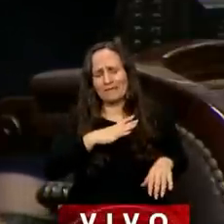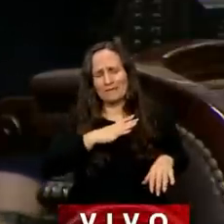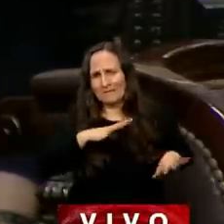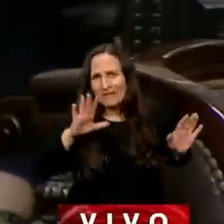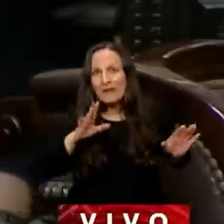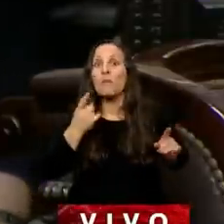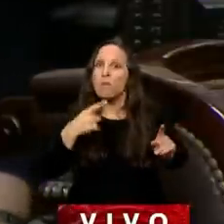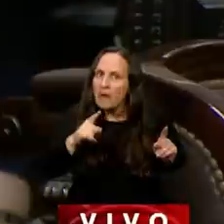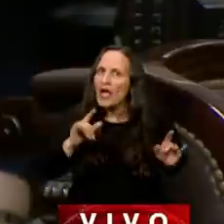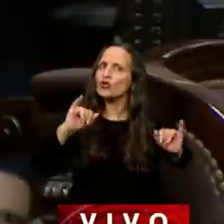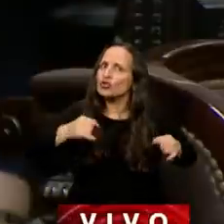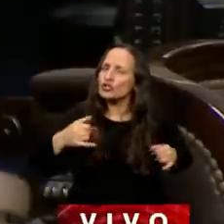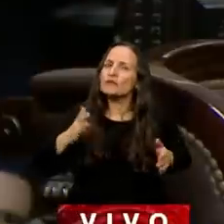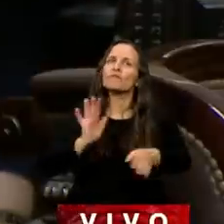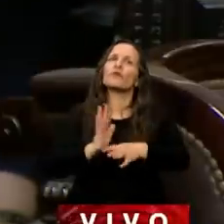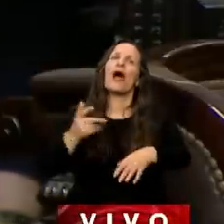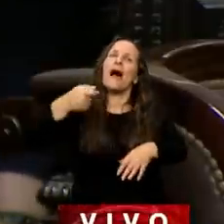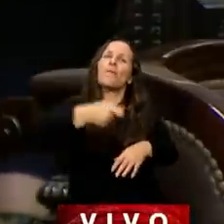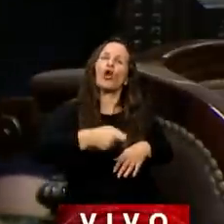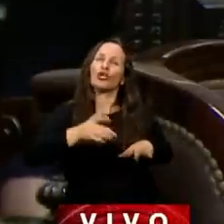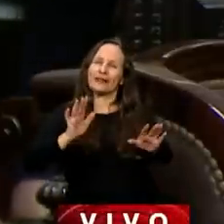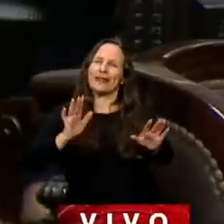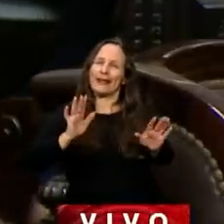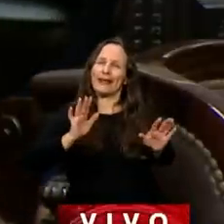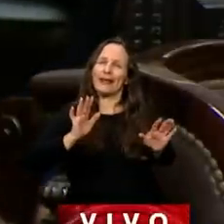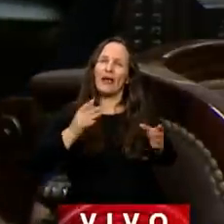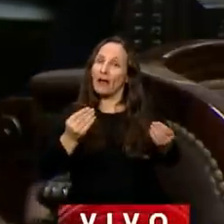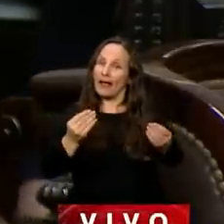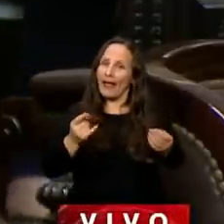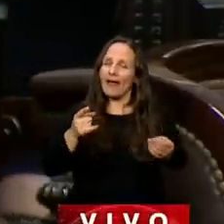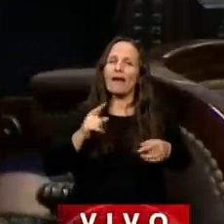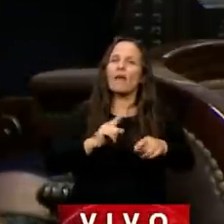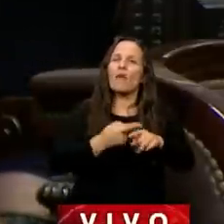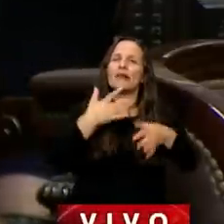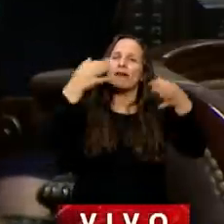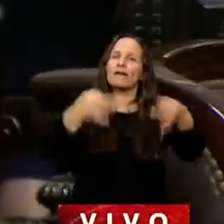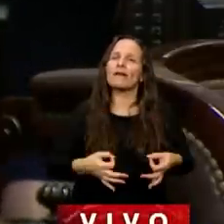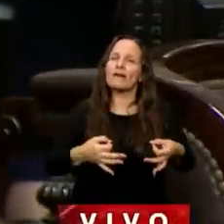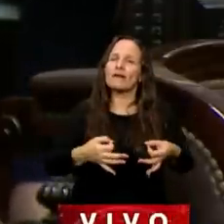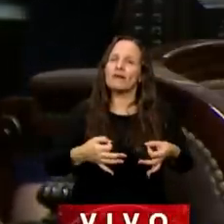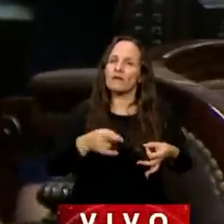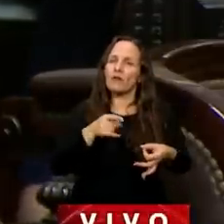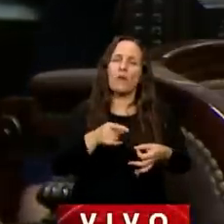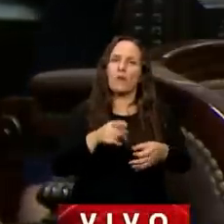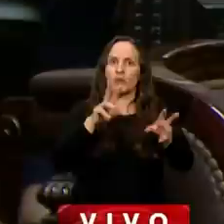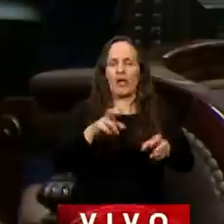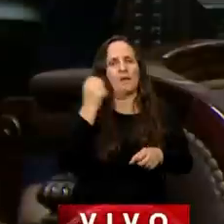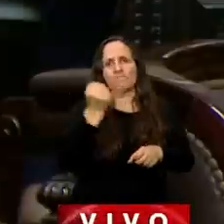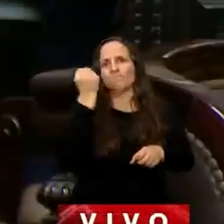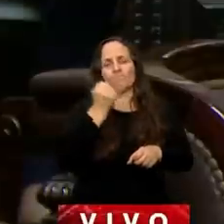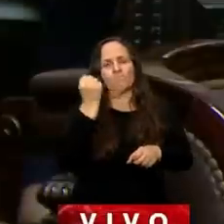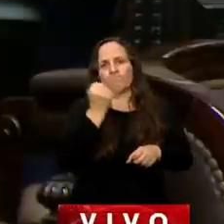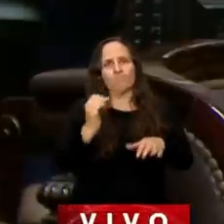hacer un aporte concreto si tomamos además la definición política de darle al tema la prioridad que merece,